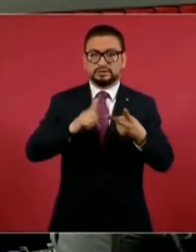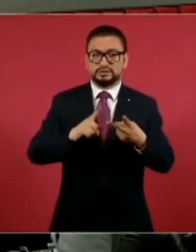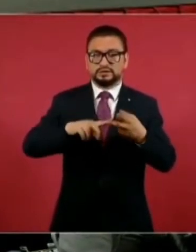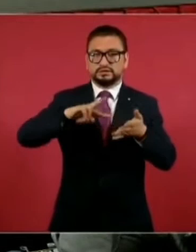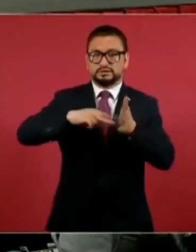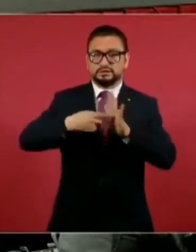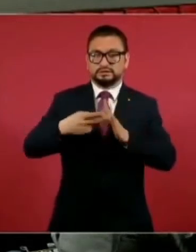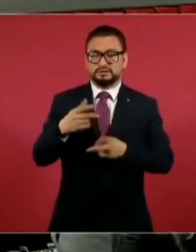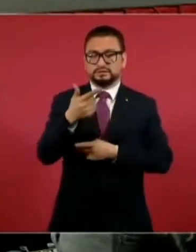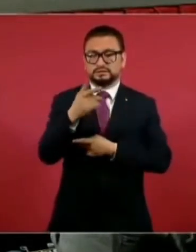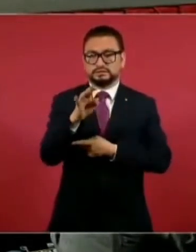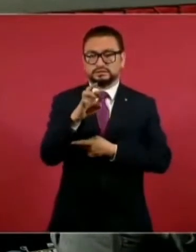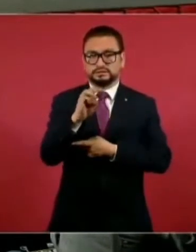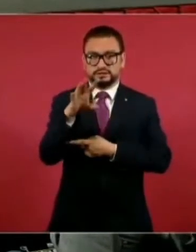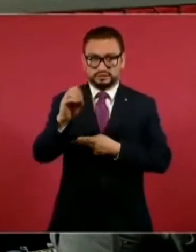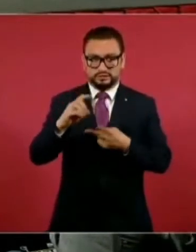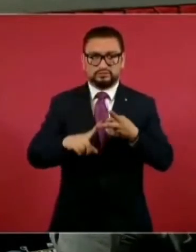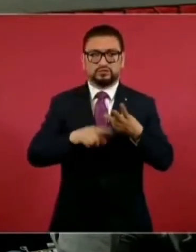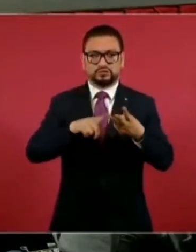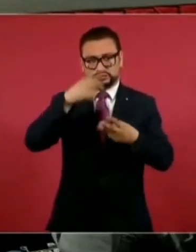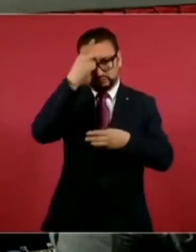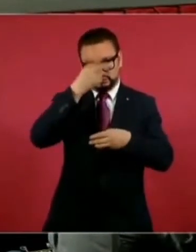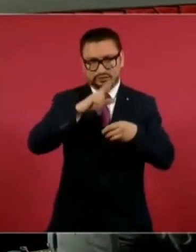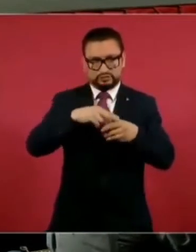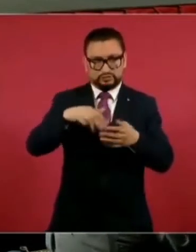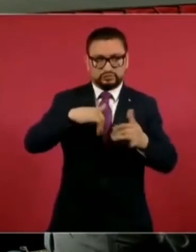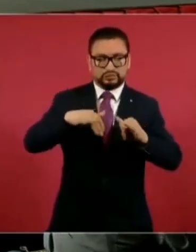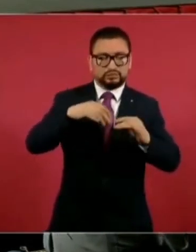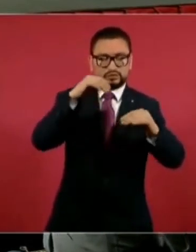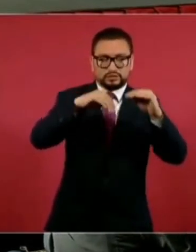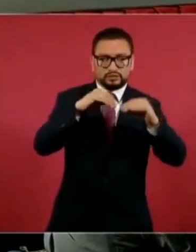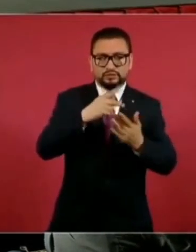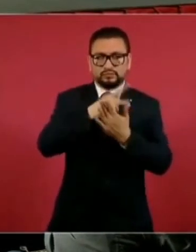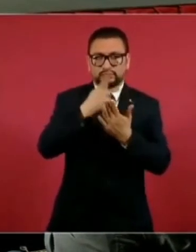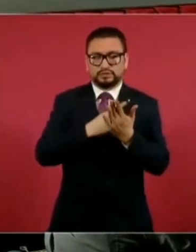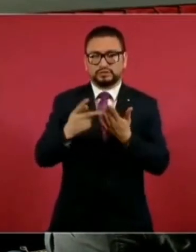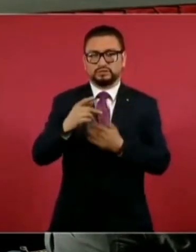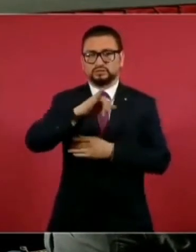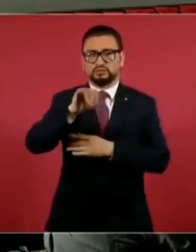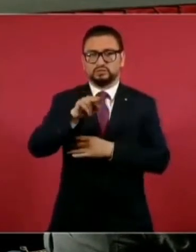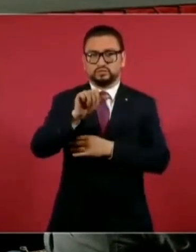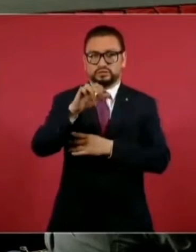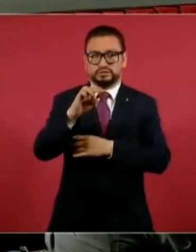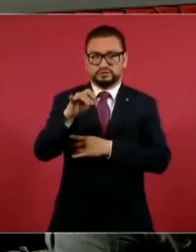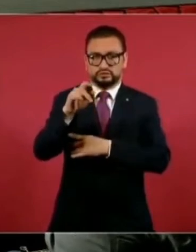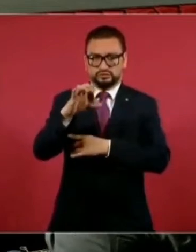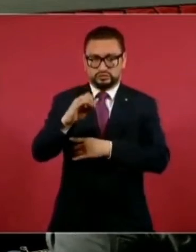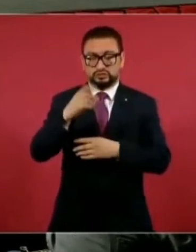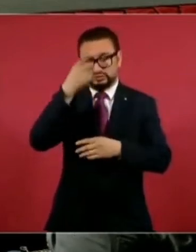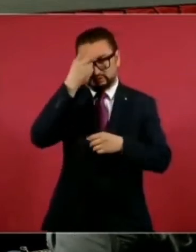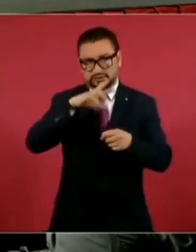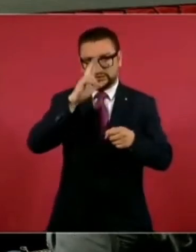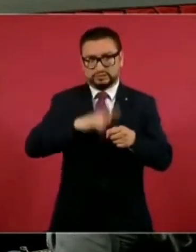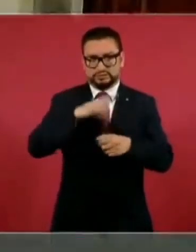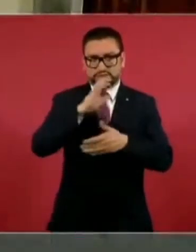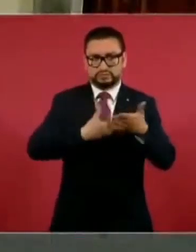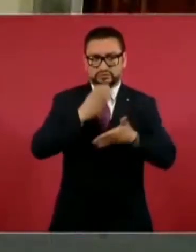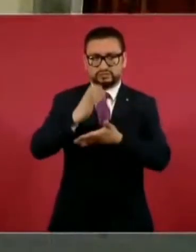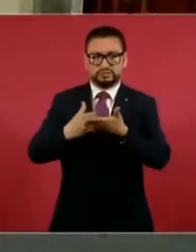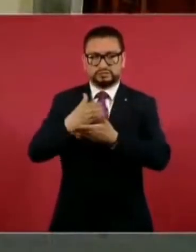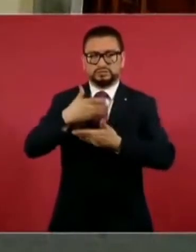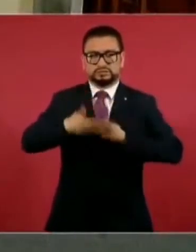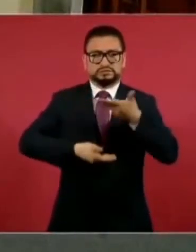ingeniero Guillermo Nevares, el director de planeación, ingeniero Juan Antonio Fernández, y el director de contrataciones